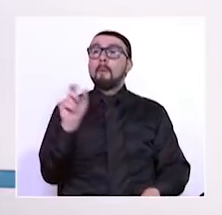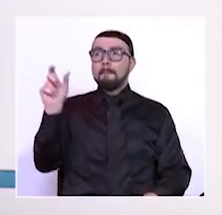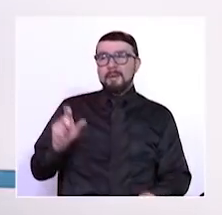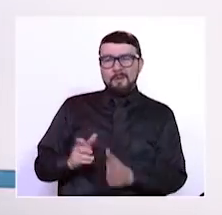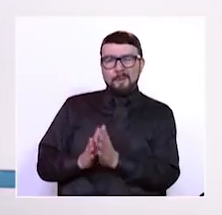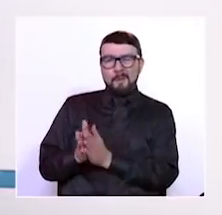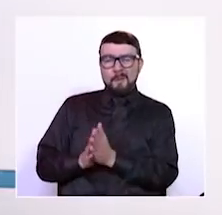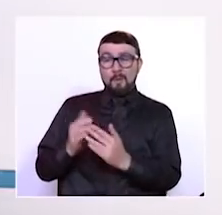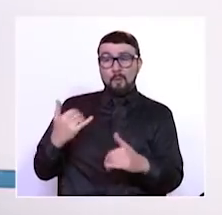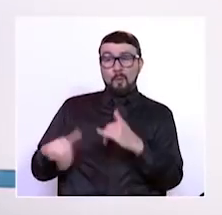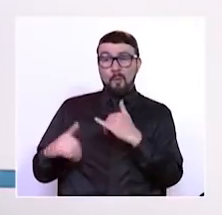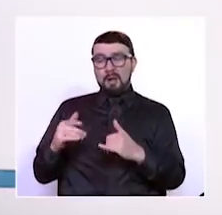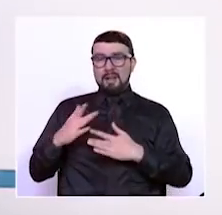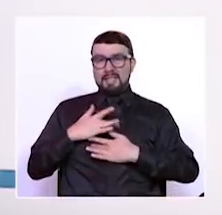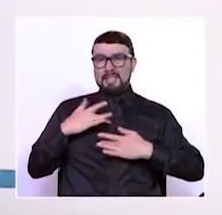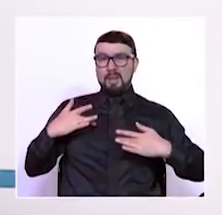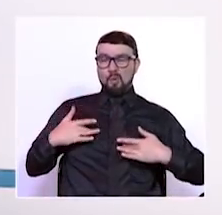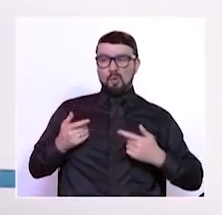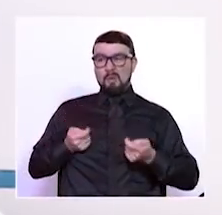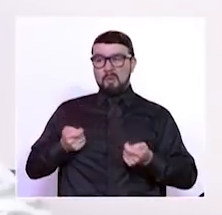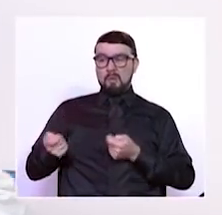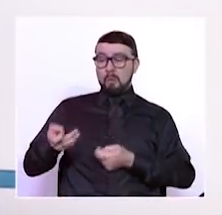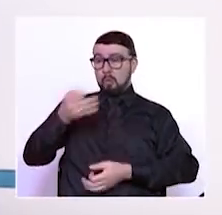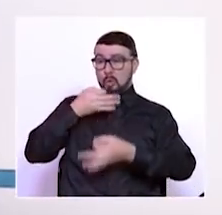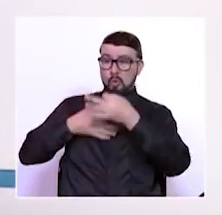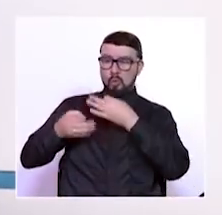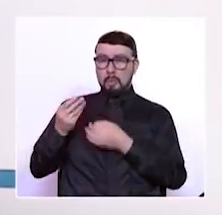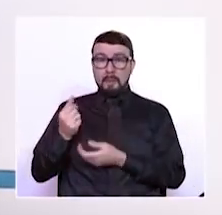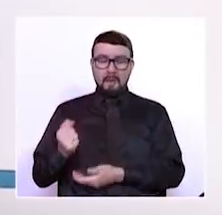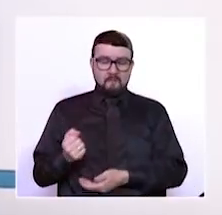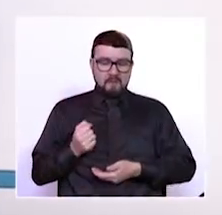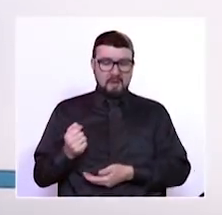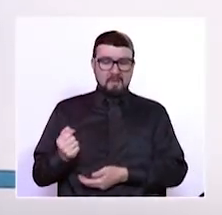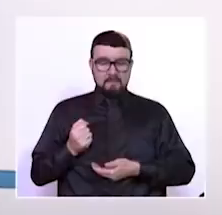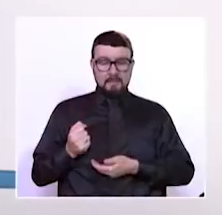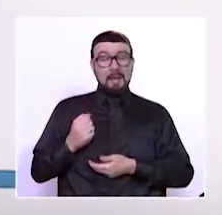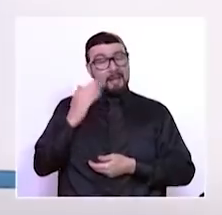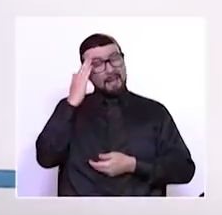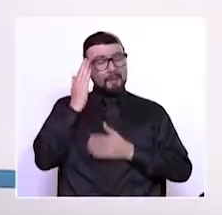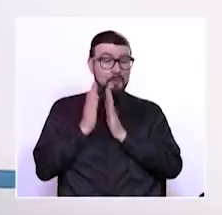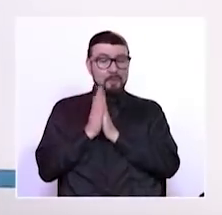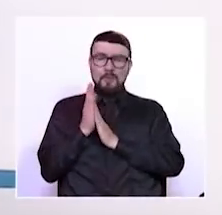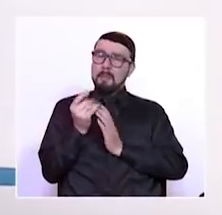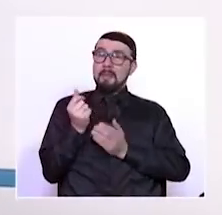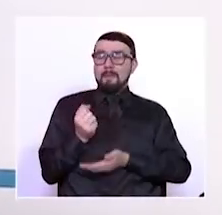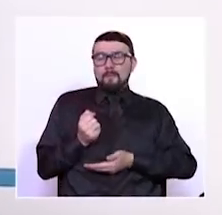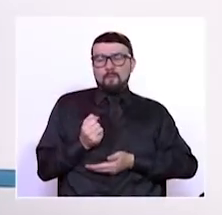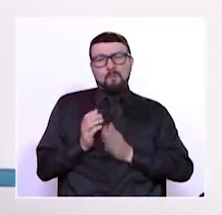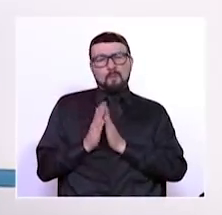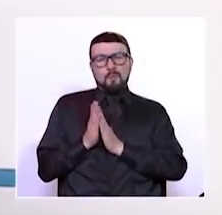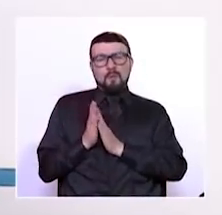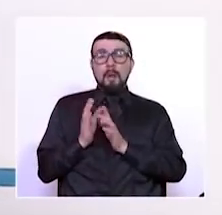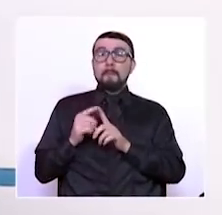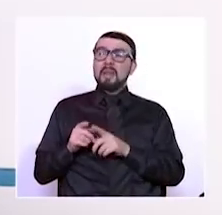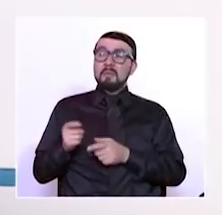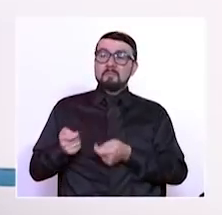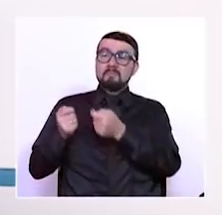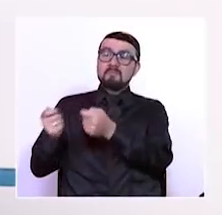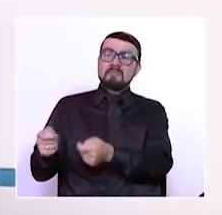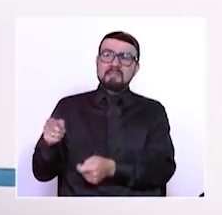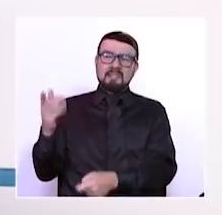con la salud de una persona? Y por ganarse unos pesitos, sí, queda la conciencia, me ganó unos pesitos, pero le mandó lo que